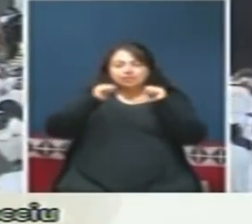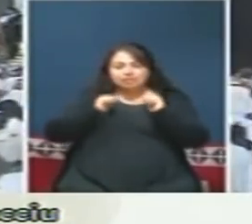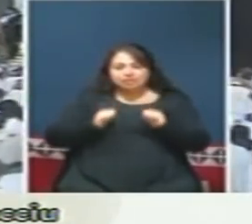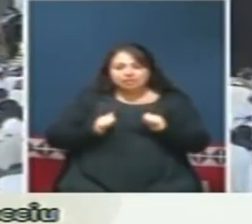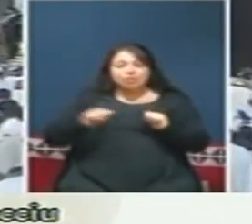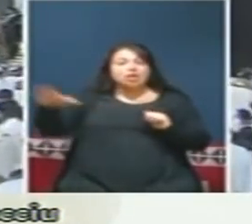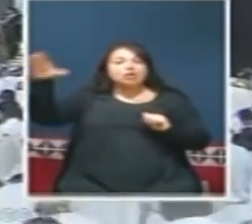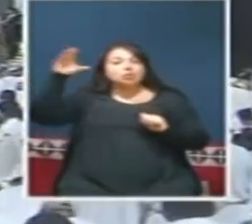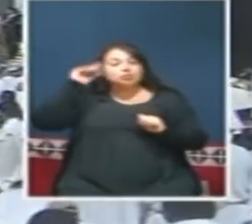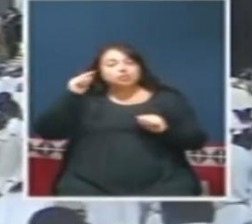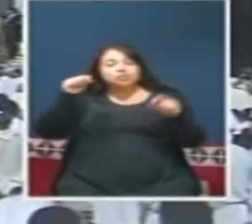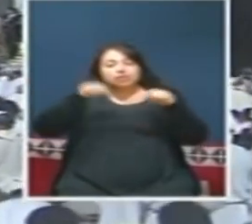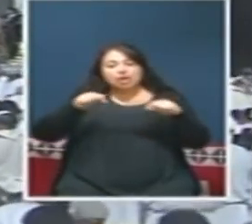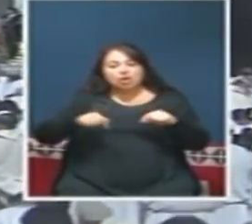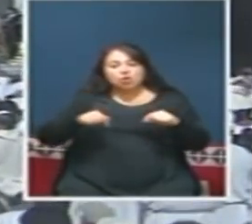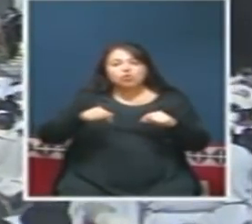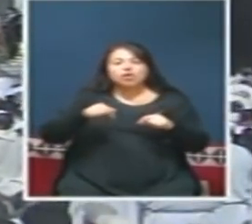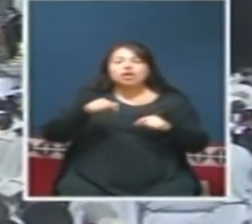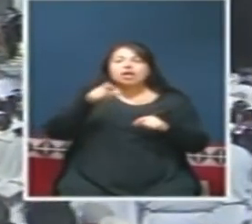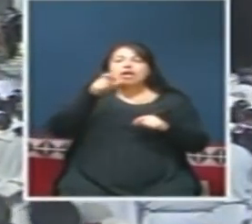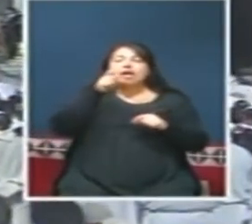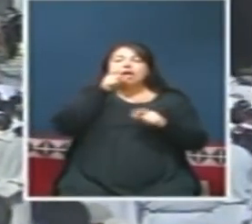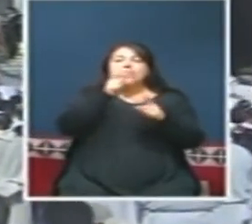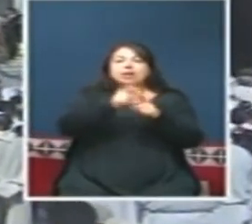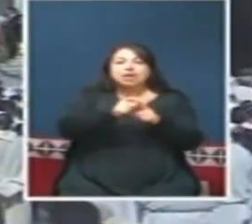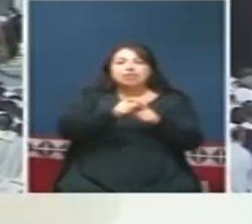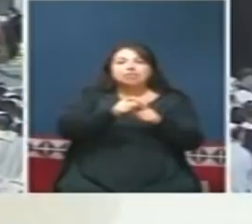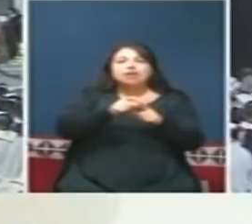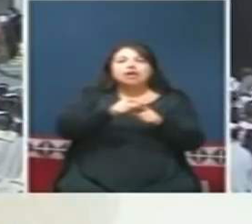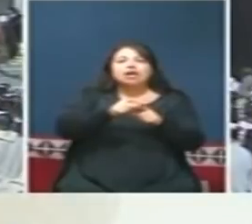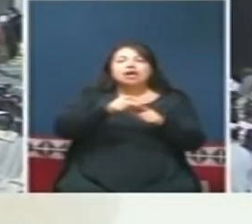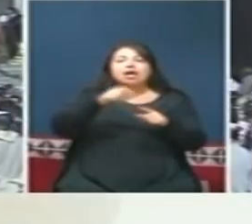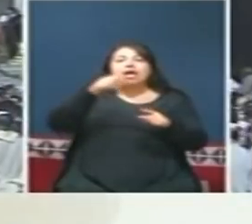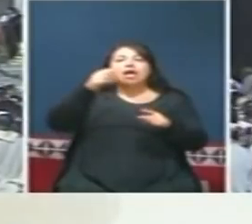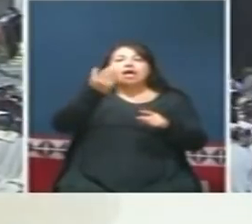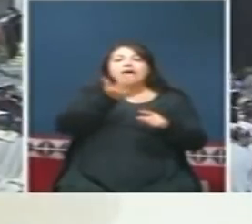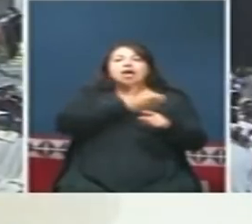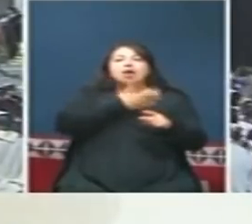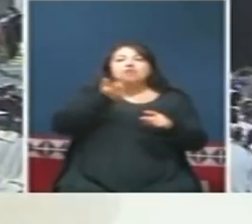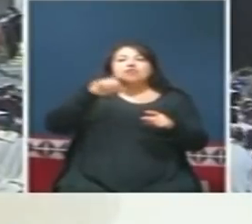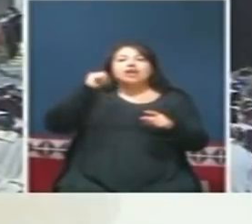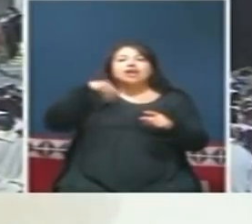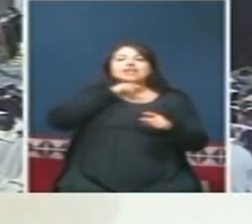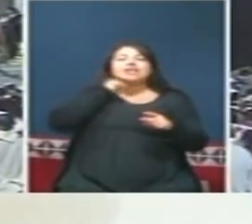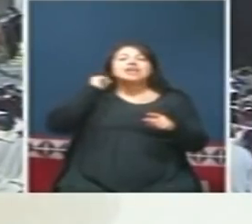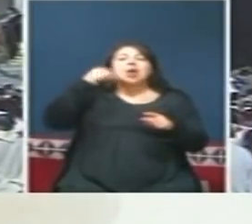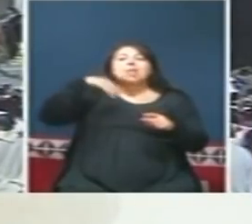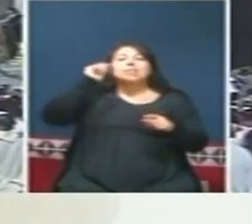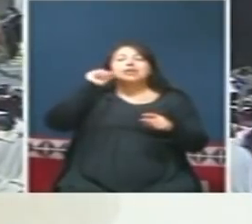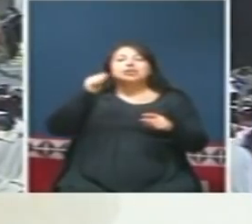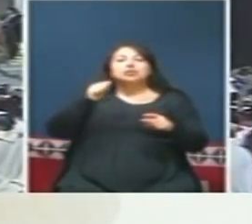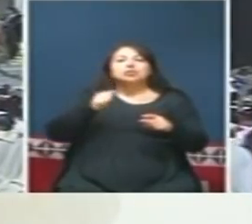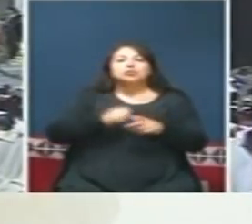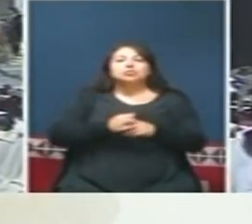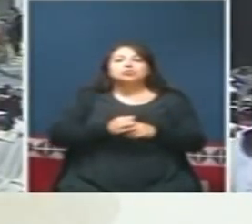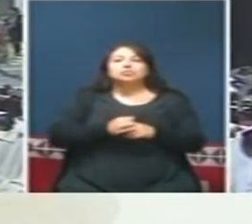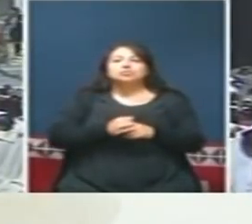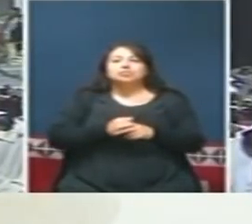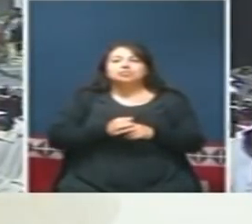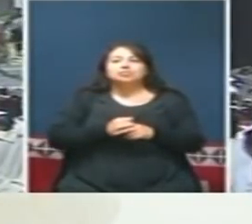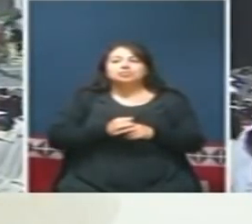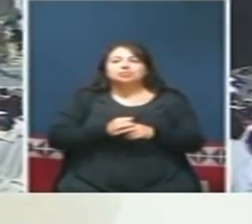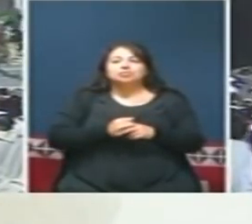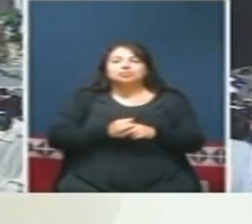Escuchemos ahora la palabra de Fray Marcos Tasca, Orden de Franciscanos Menores Conventuales.